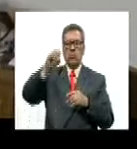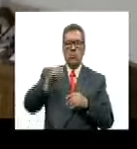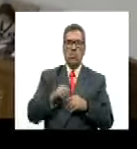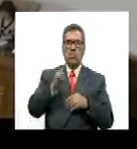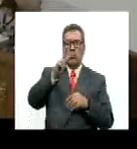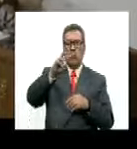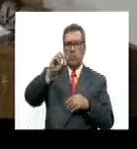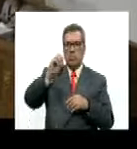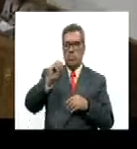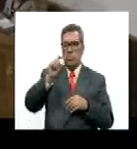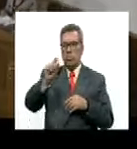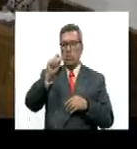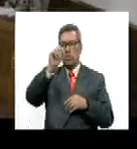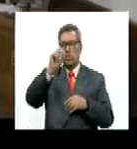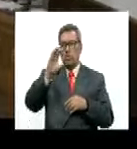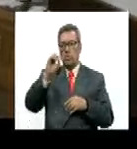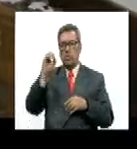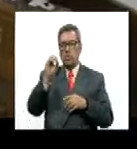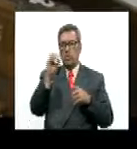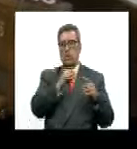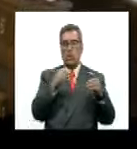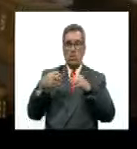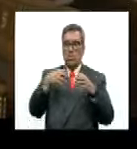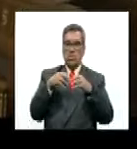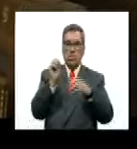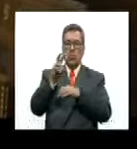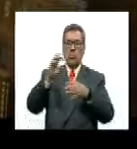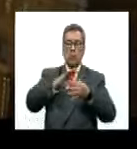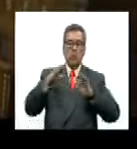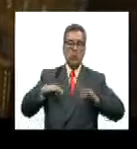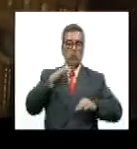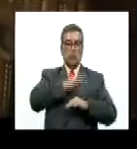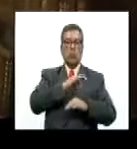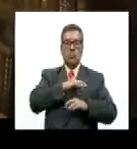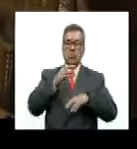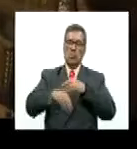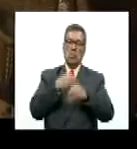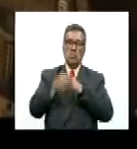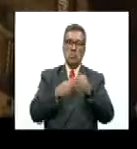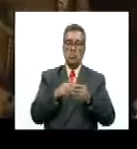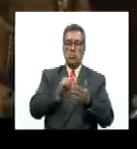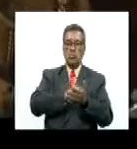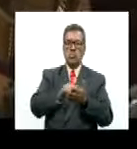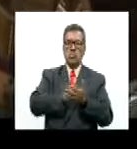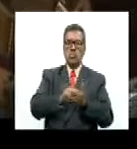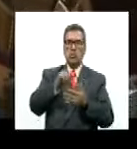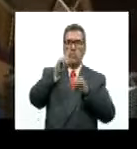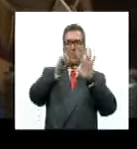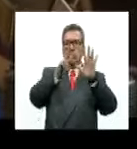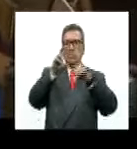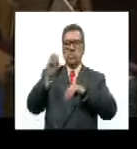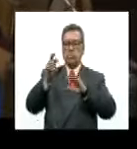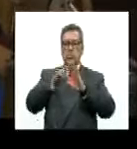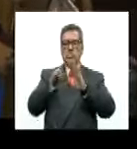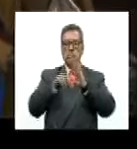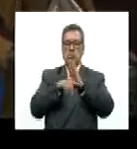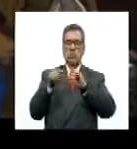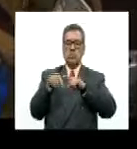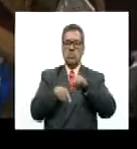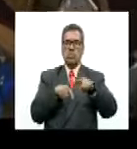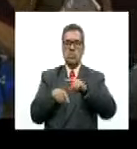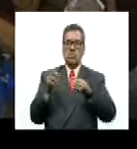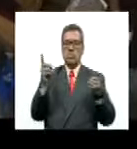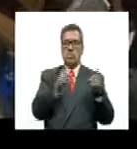2.0, respecto a la batalla digital en redes sociales, de acuerdo con lo establecido en el artículo 70 del Reglamento Interior